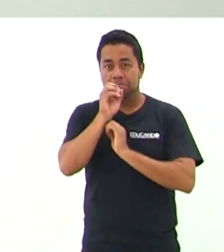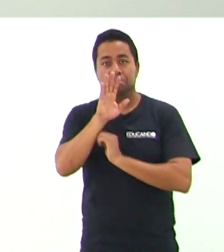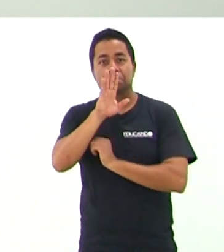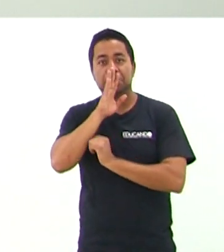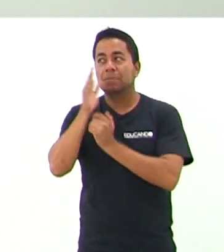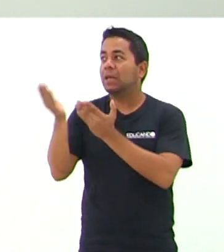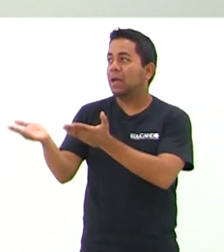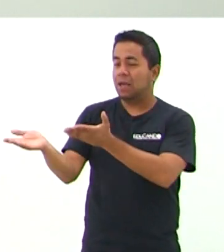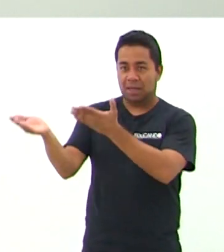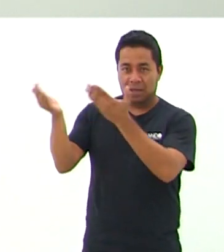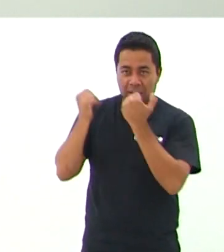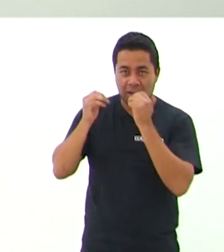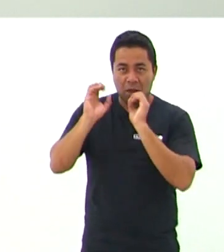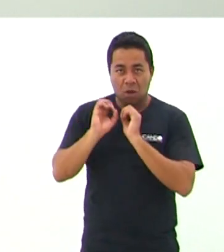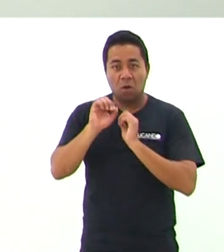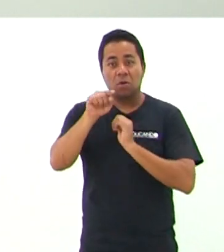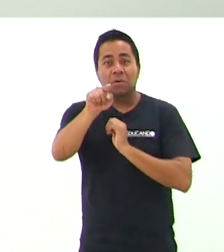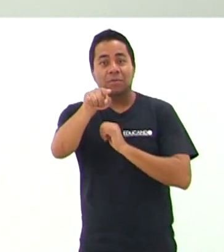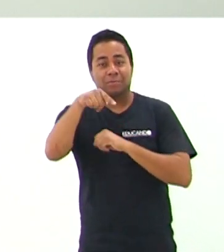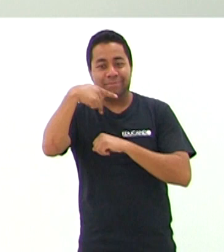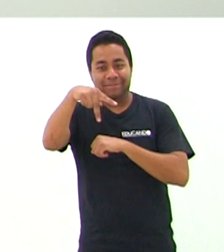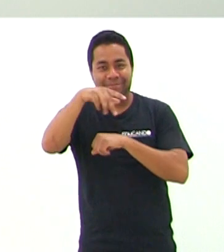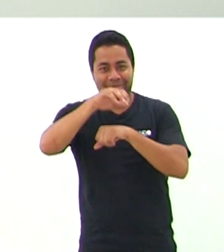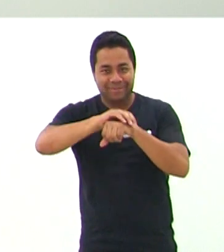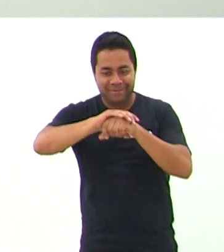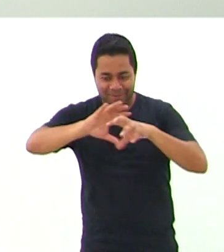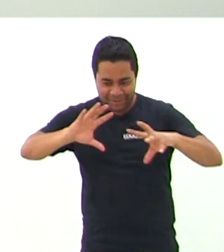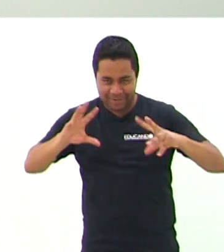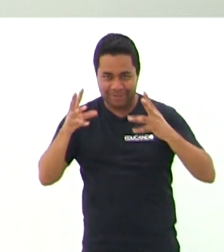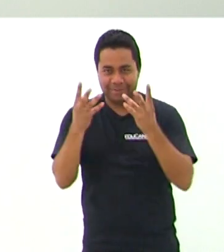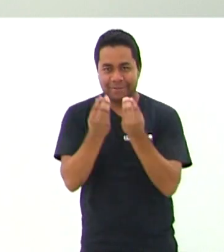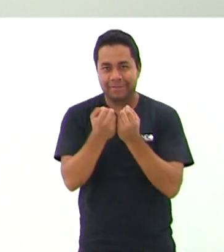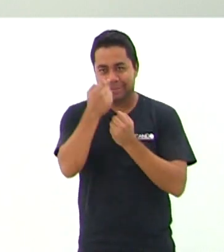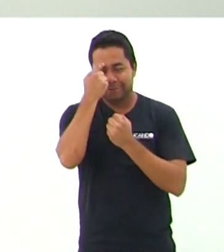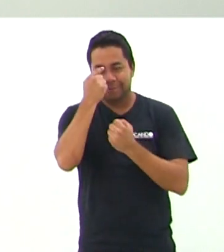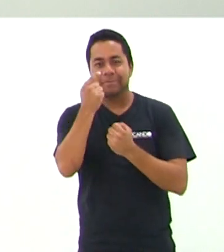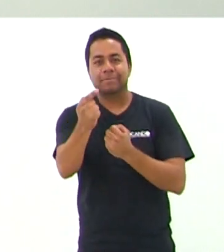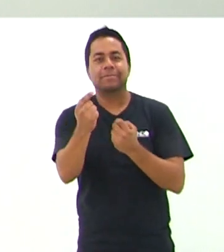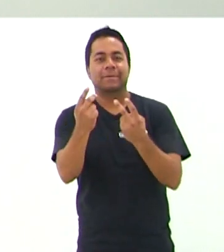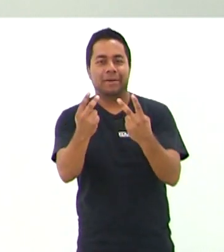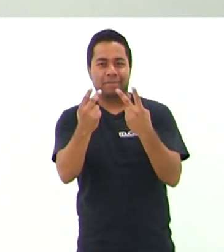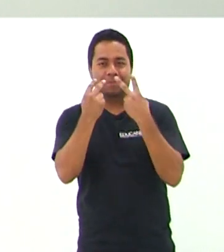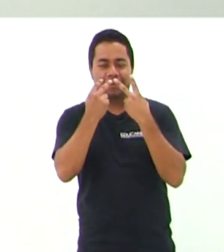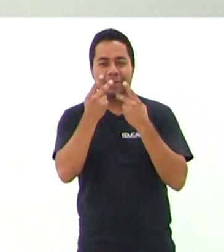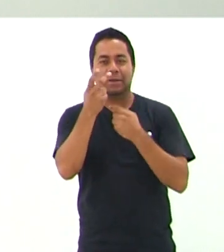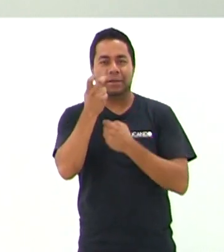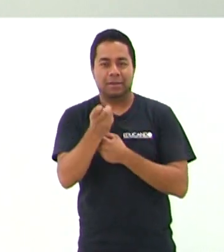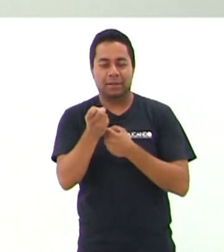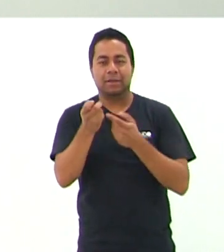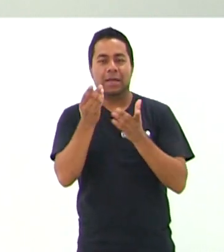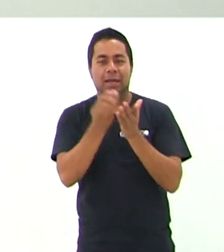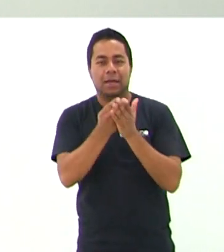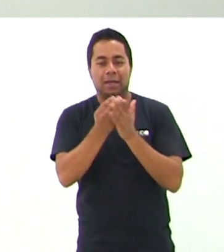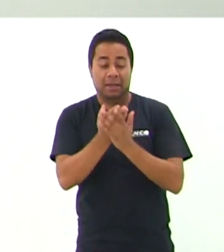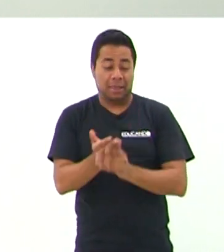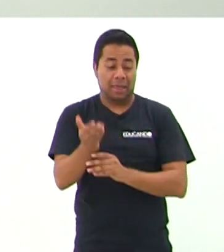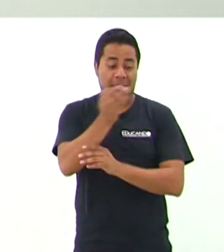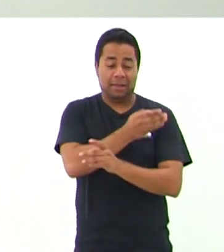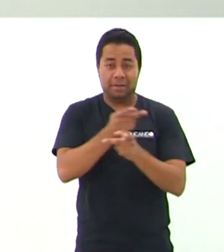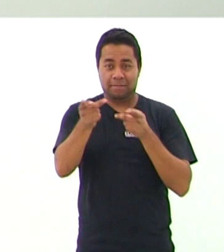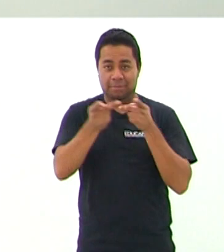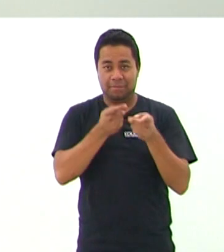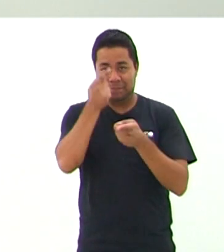mamá, puedes invitarlos o reunirte con tus amigos y amigas para que juntos puedas observar esta sesión que